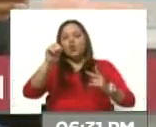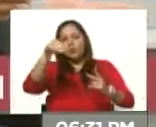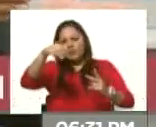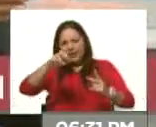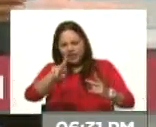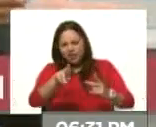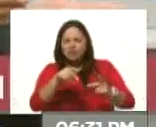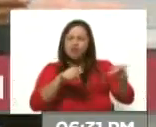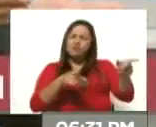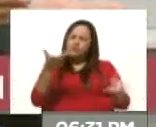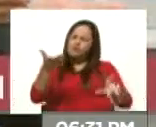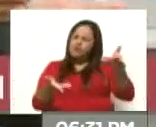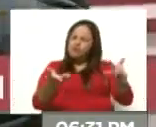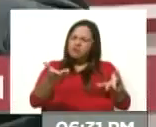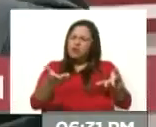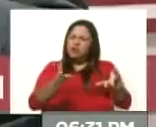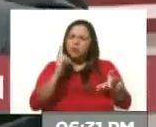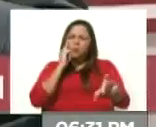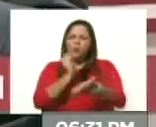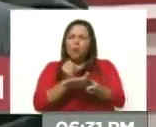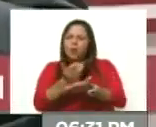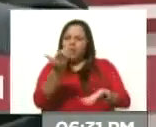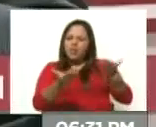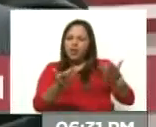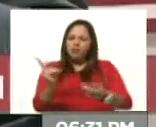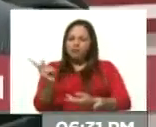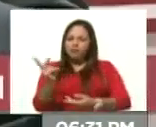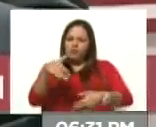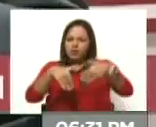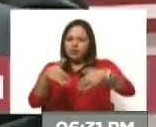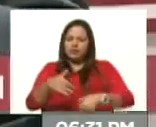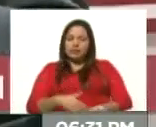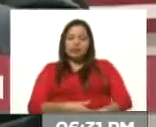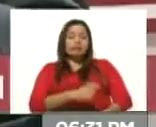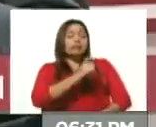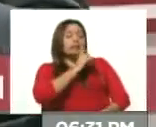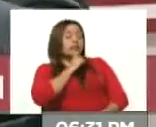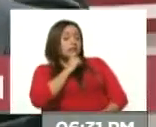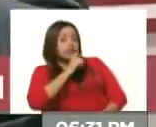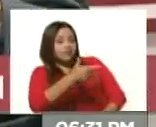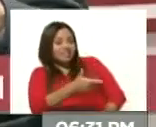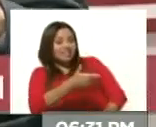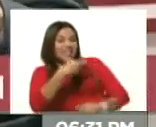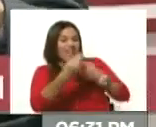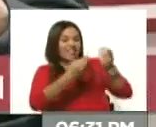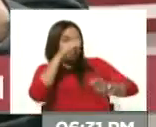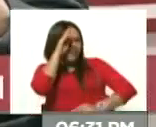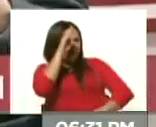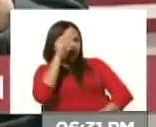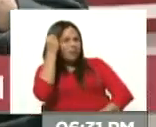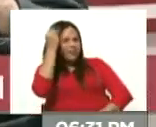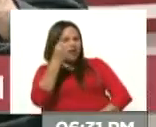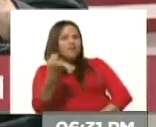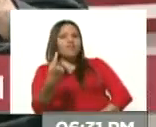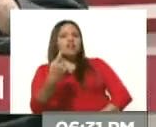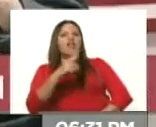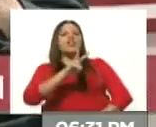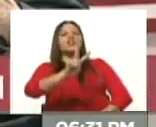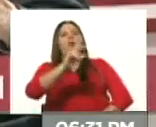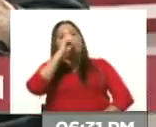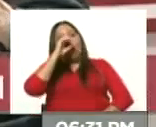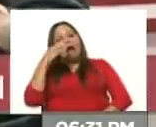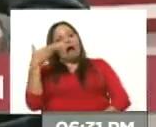o como 1993 que es difícil proyectar un escenario cuando faltan todavía dos años